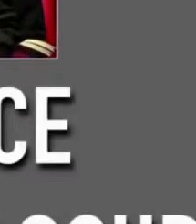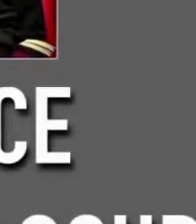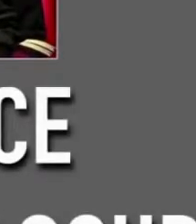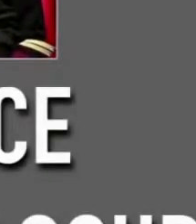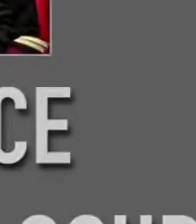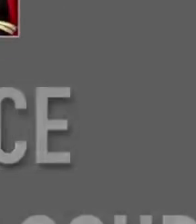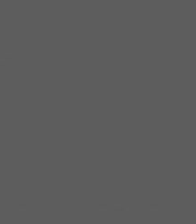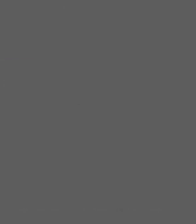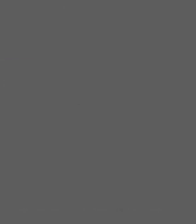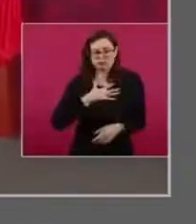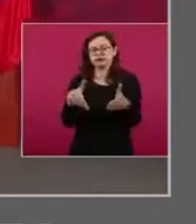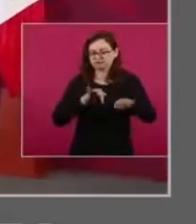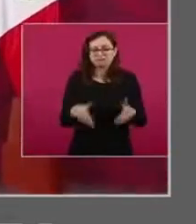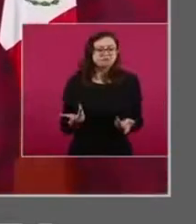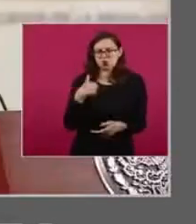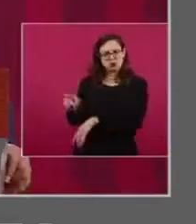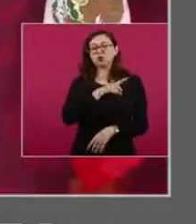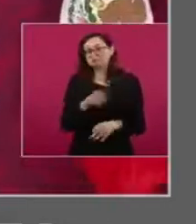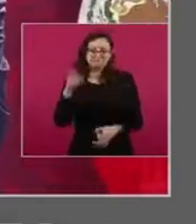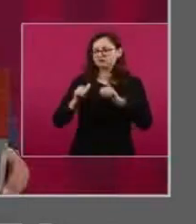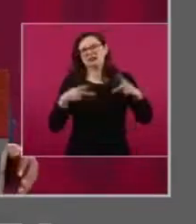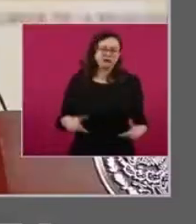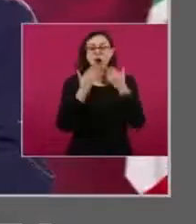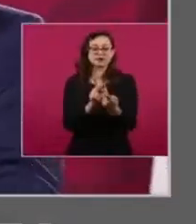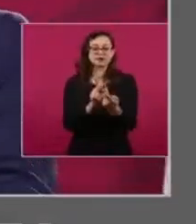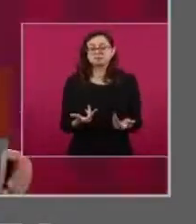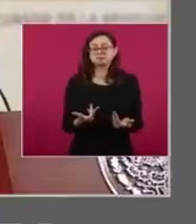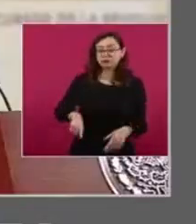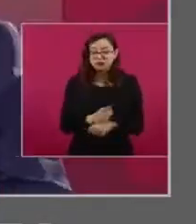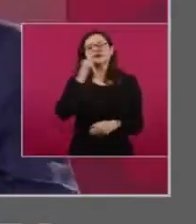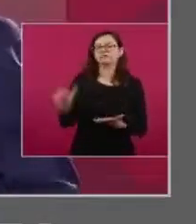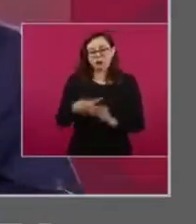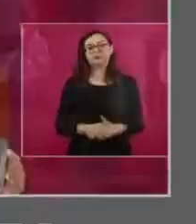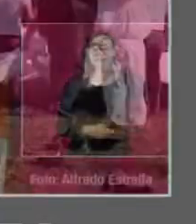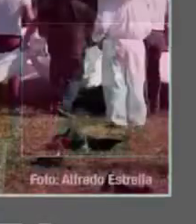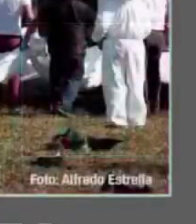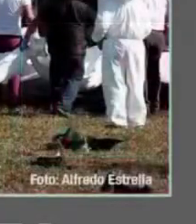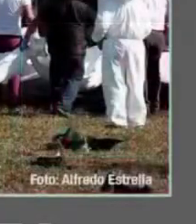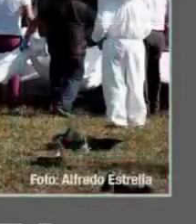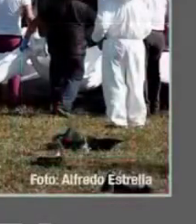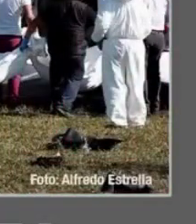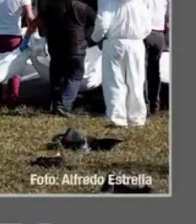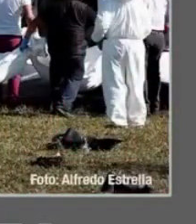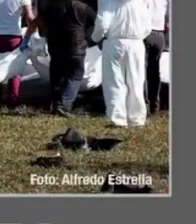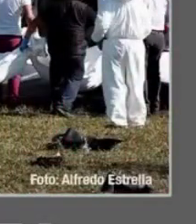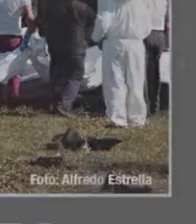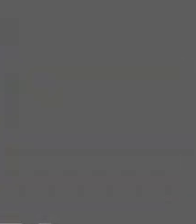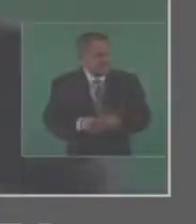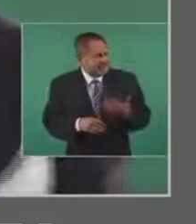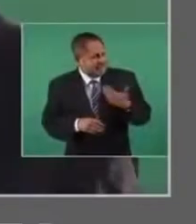o tú dime te sirve un presidente que hable tres horas al día mientras siguen las masacres